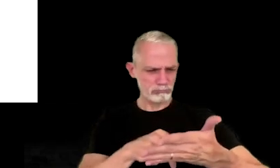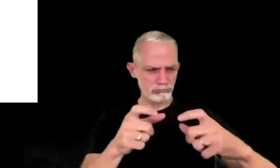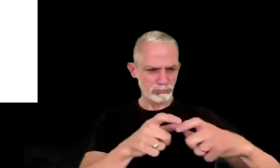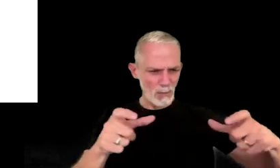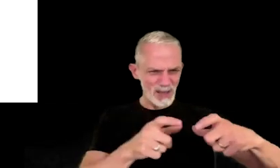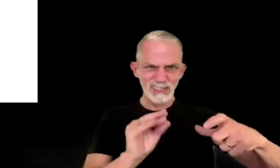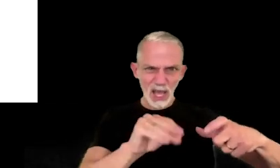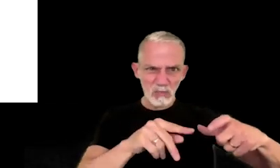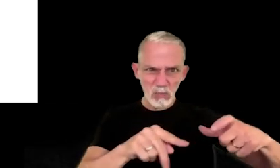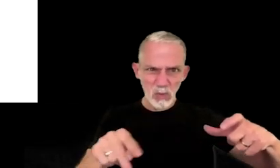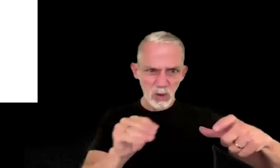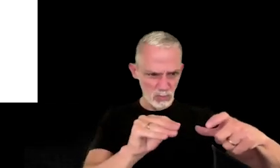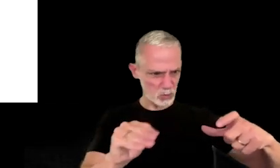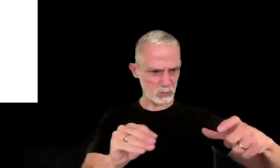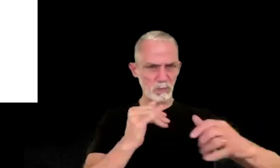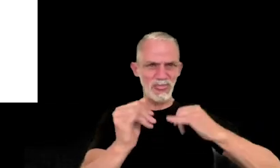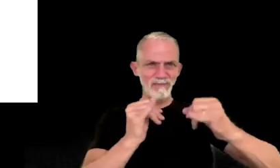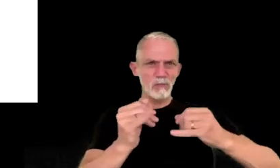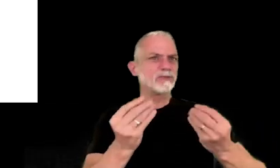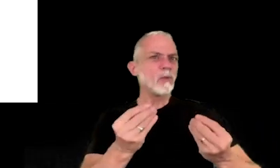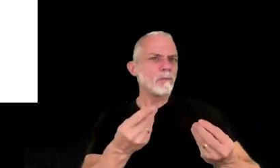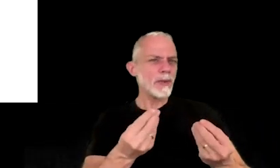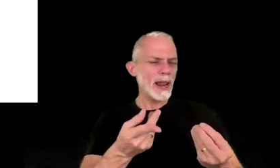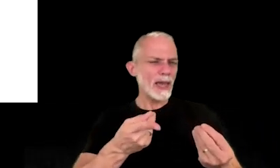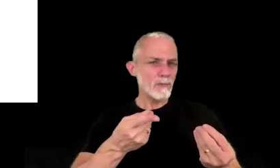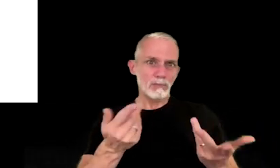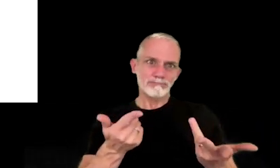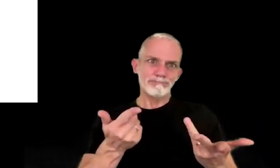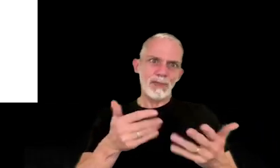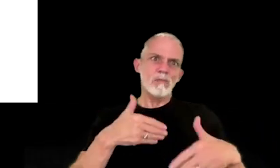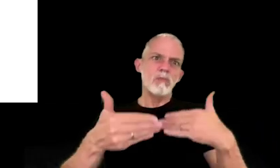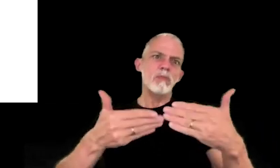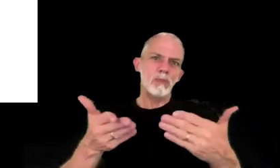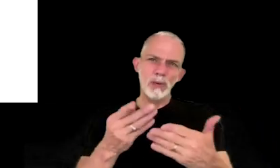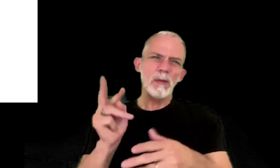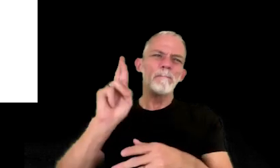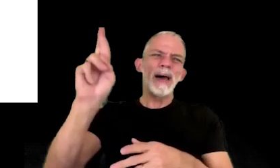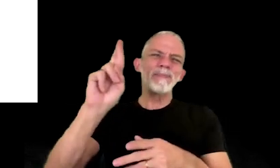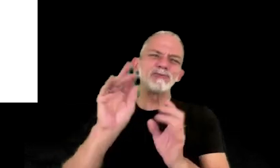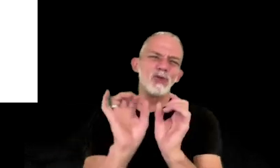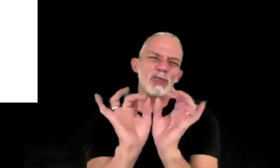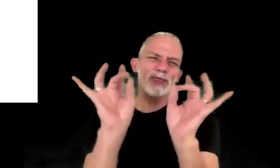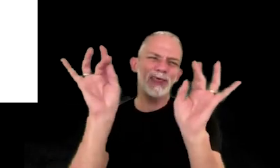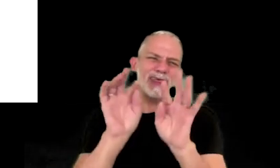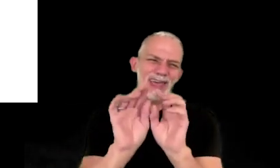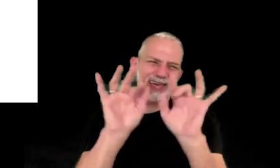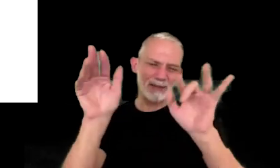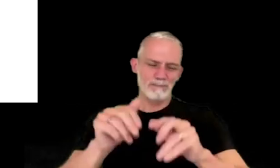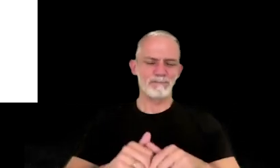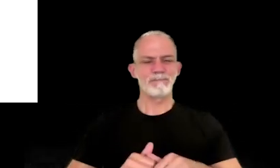están todos relacionados con estos avances de los permisos de emisión.